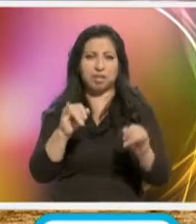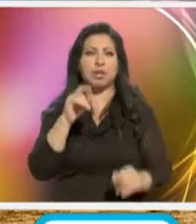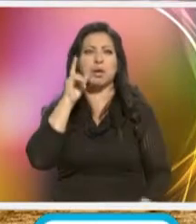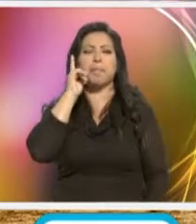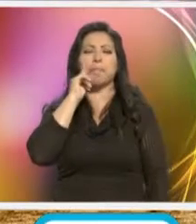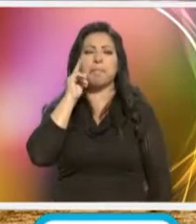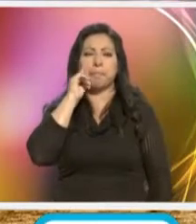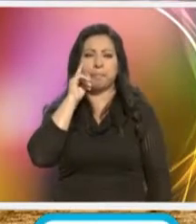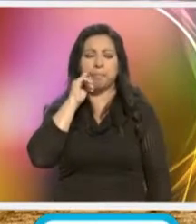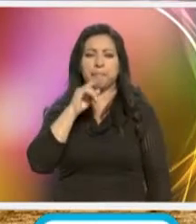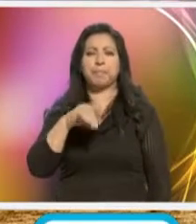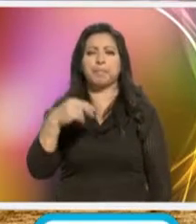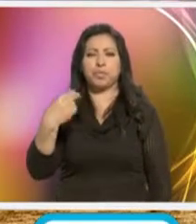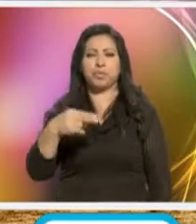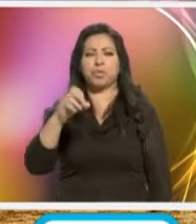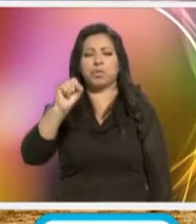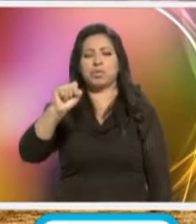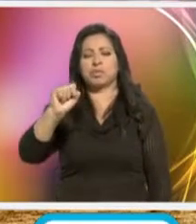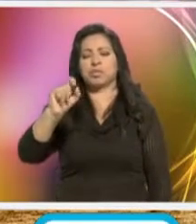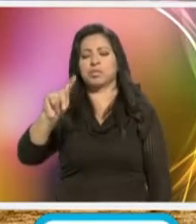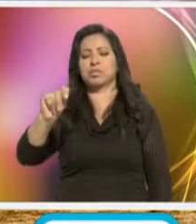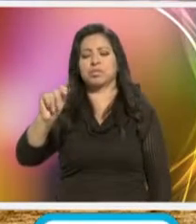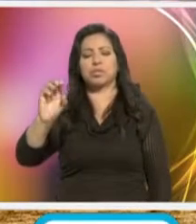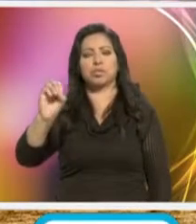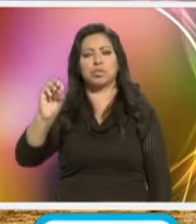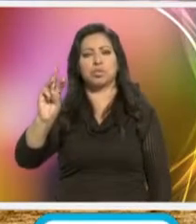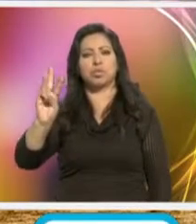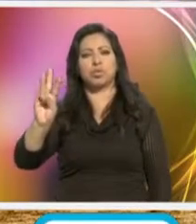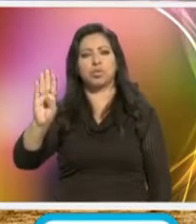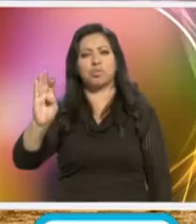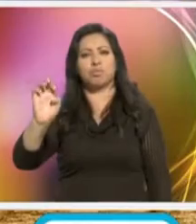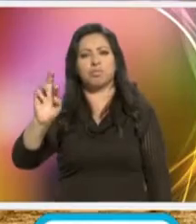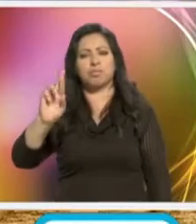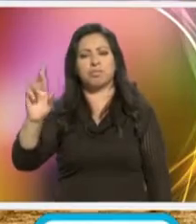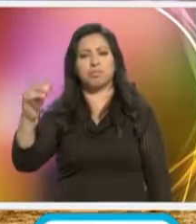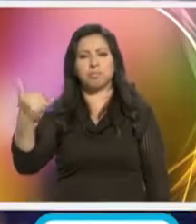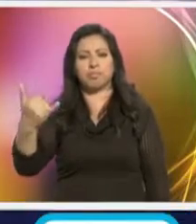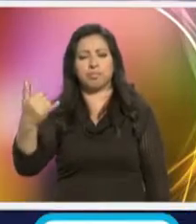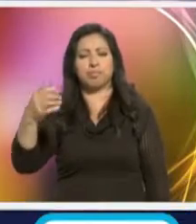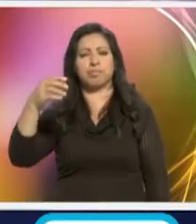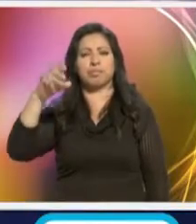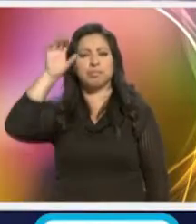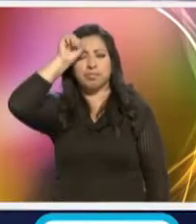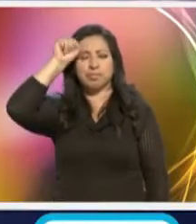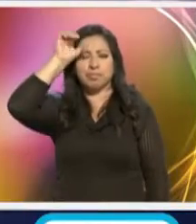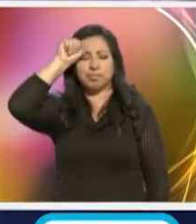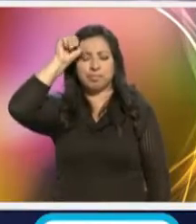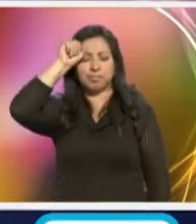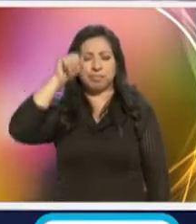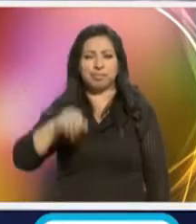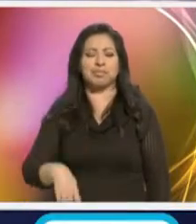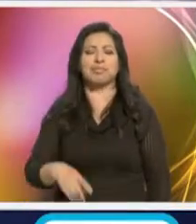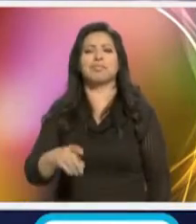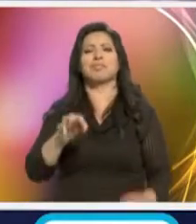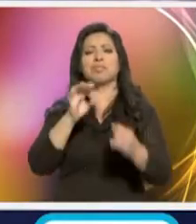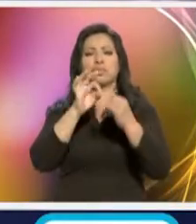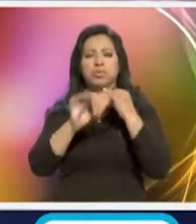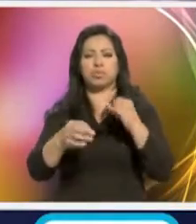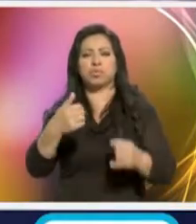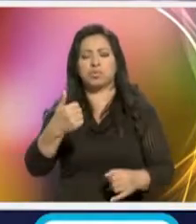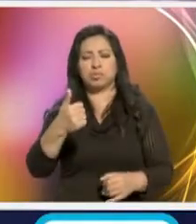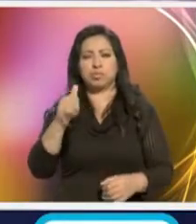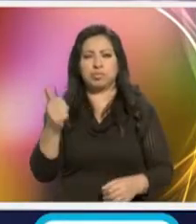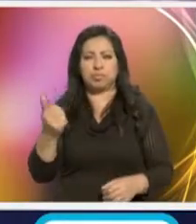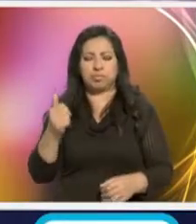mañana a cargo de los Strawberry Clowns. Tenemos también la clausura, que clausuramos con el Circo